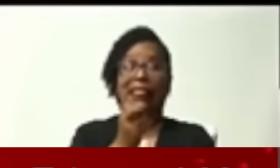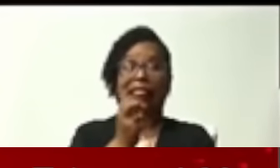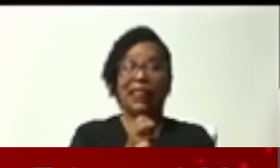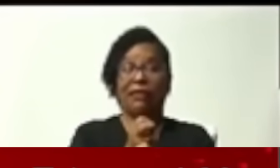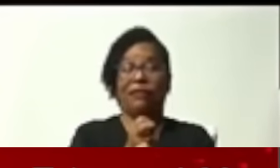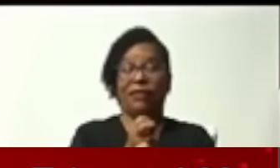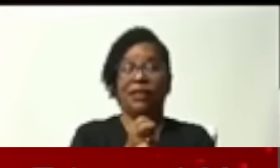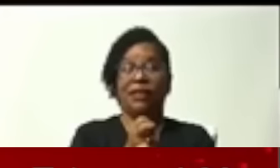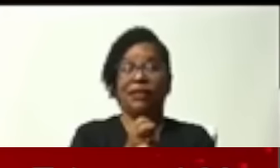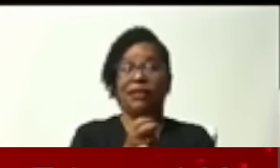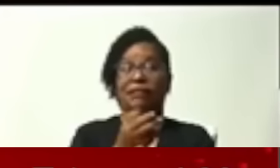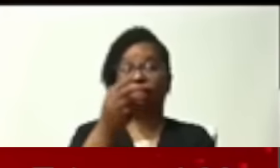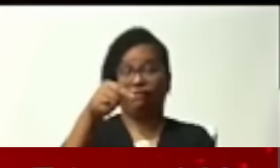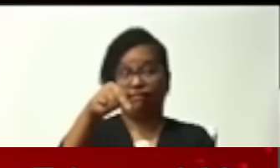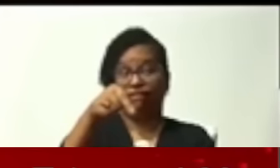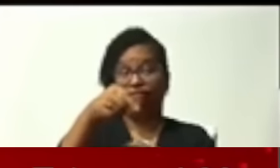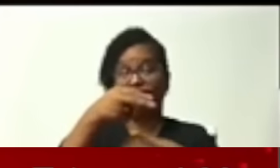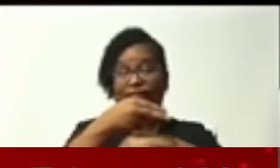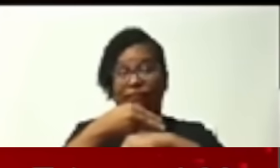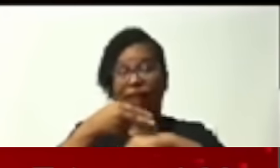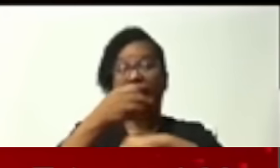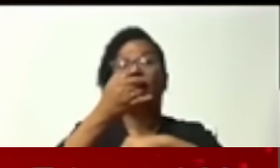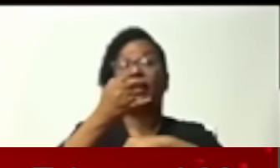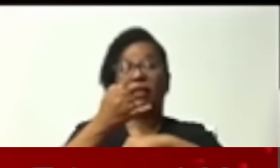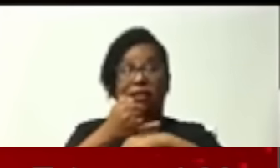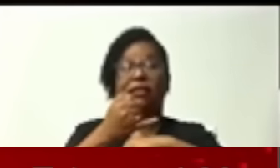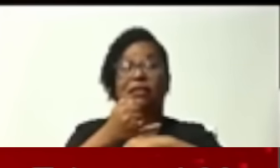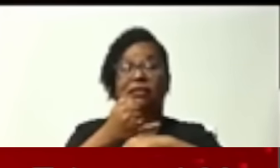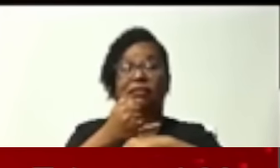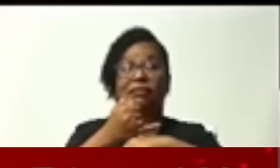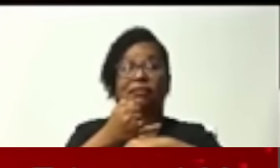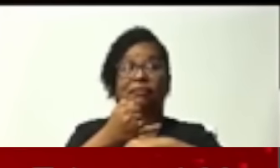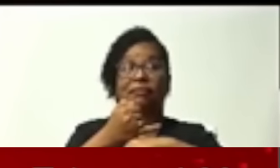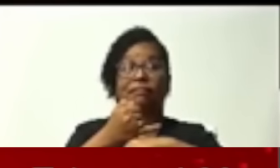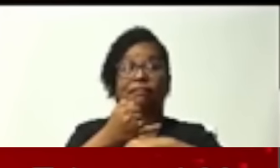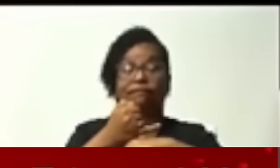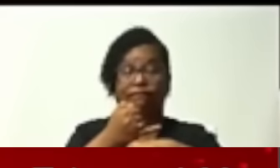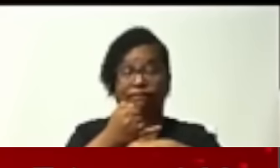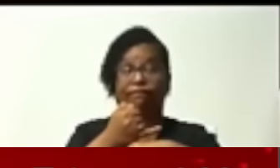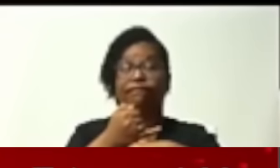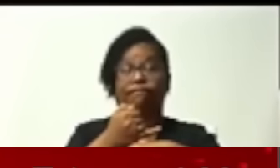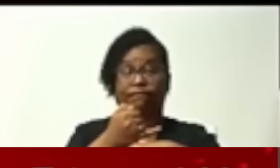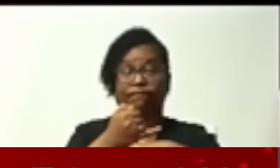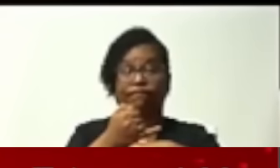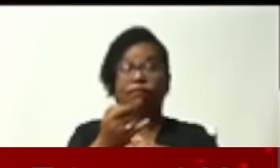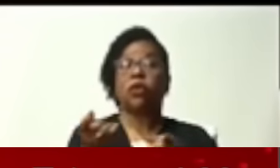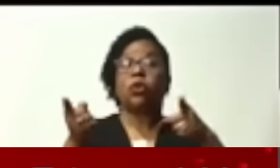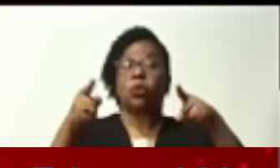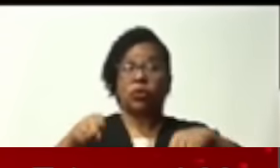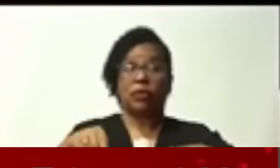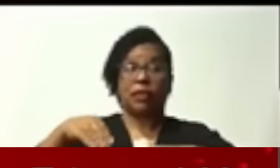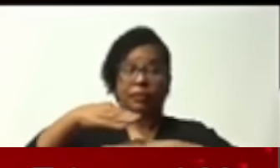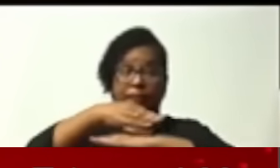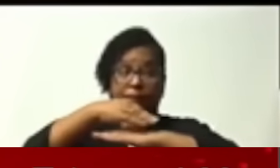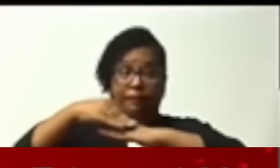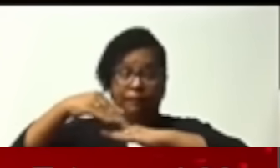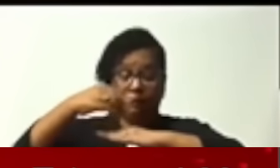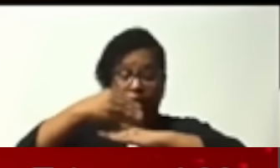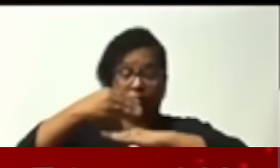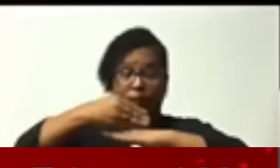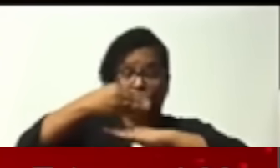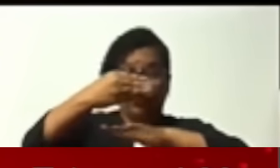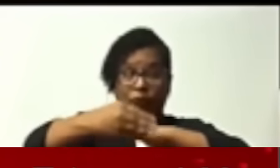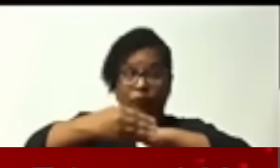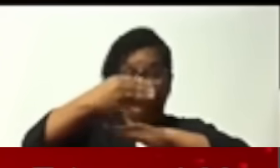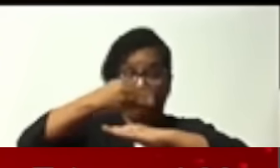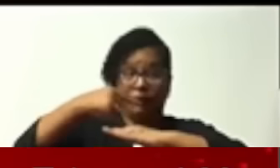el vecino país de Haití. Y esta vez puntualmente me refiero a lo que sucede en la frontera respecto del río Masacre o río